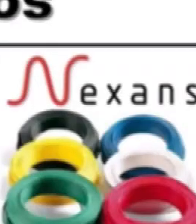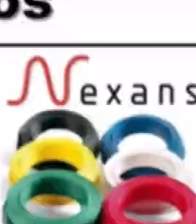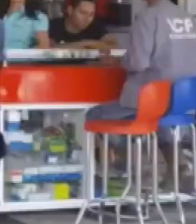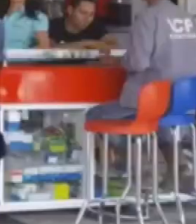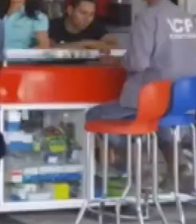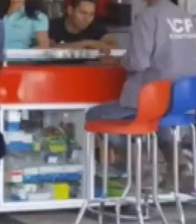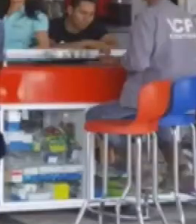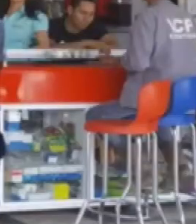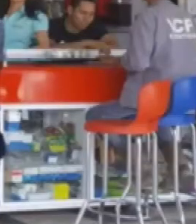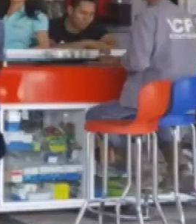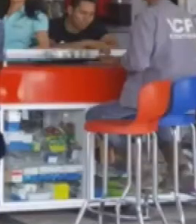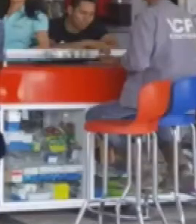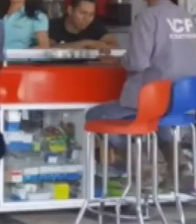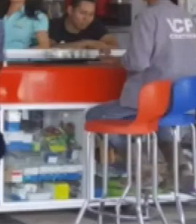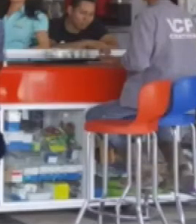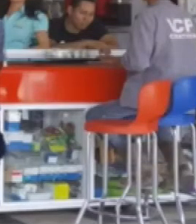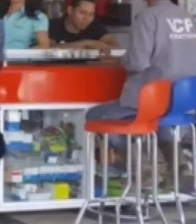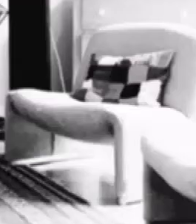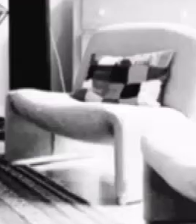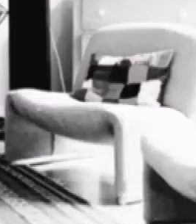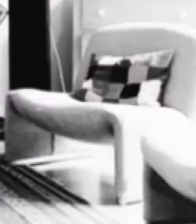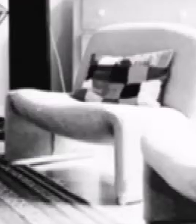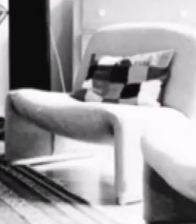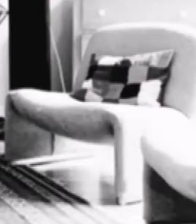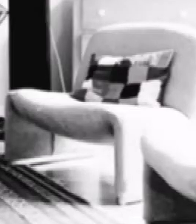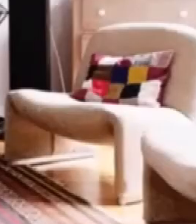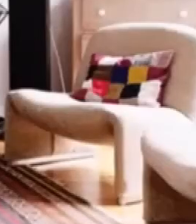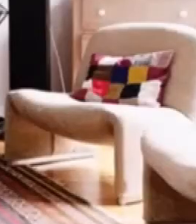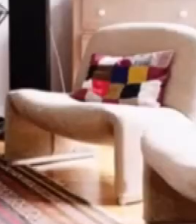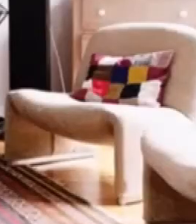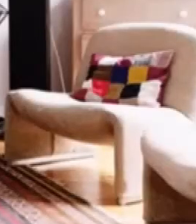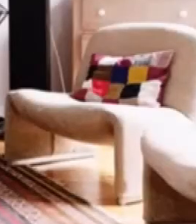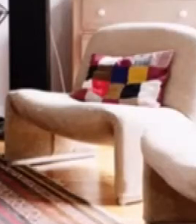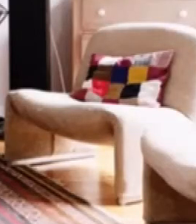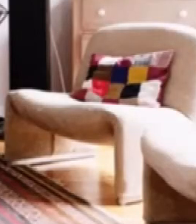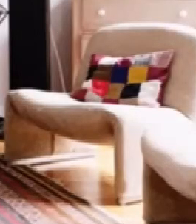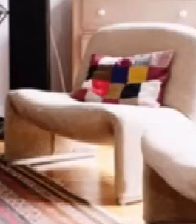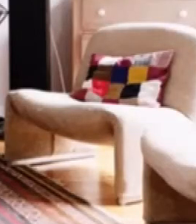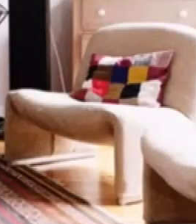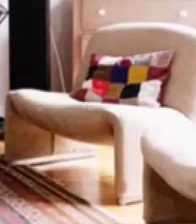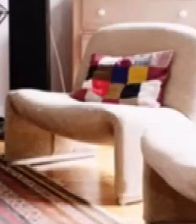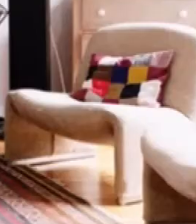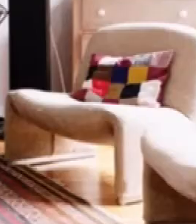calidad. En materiales eléctricos, Electrofer ilumina tu vida.